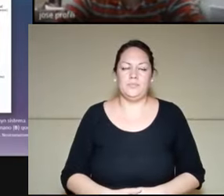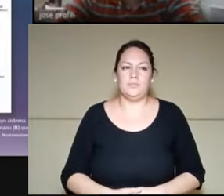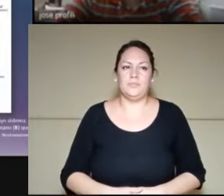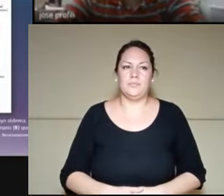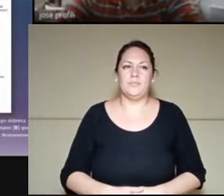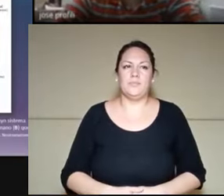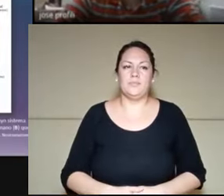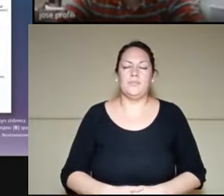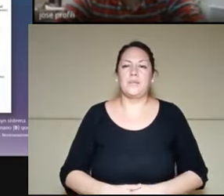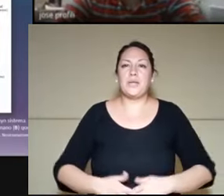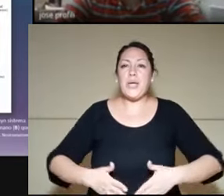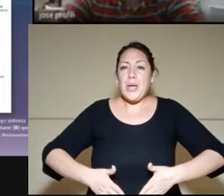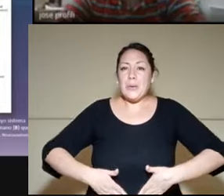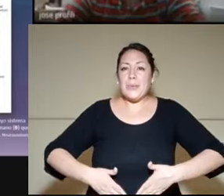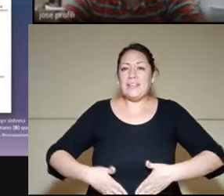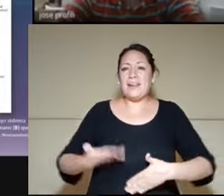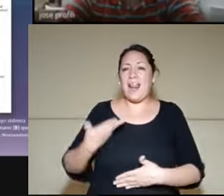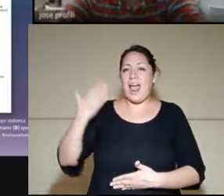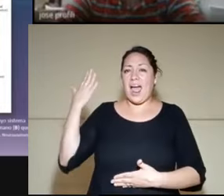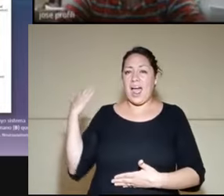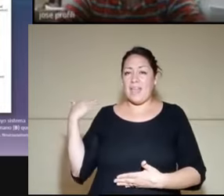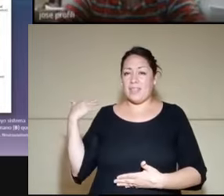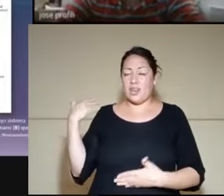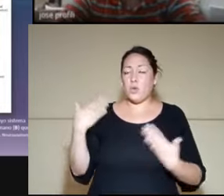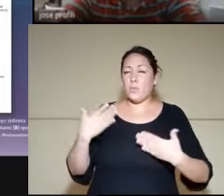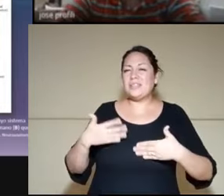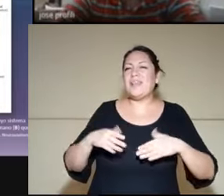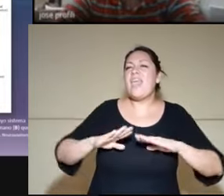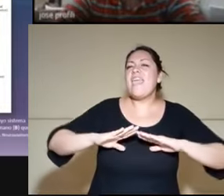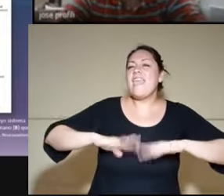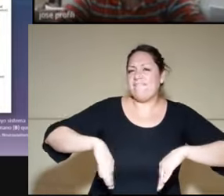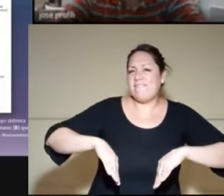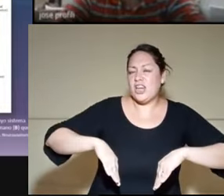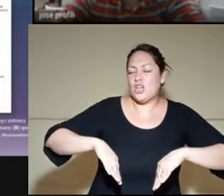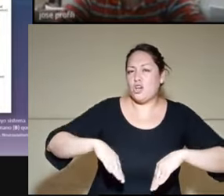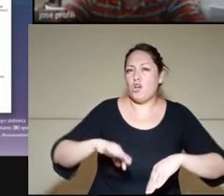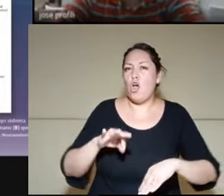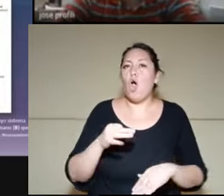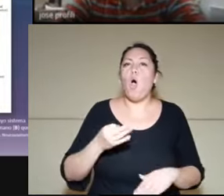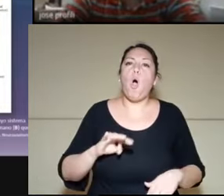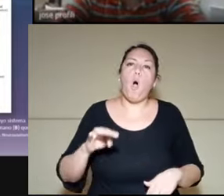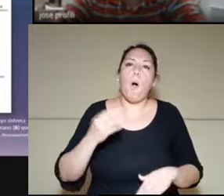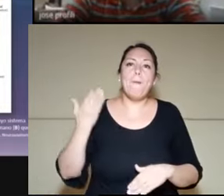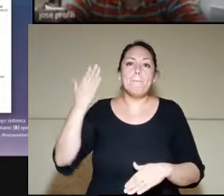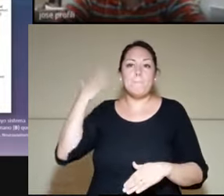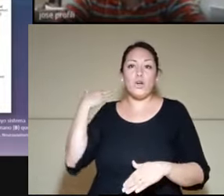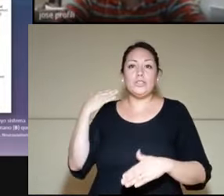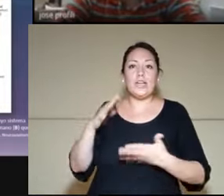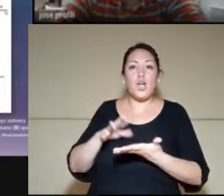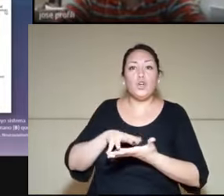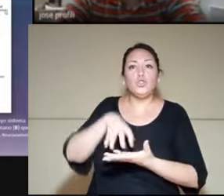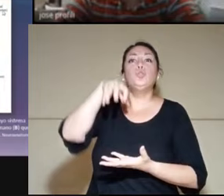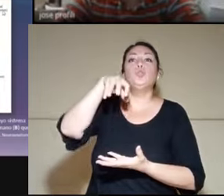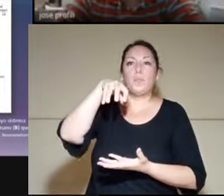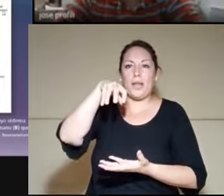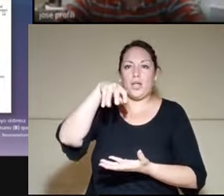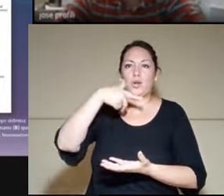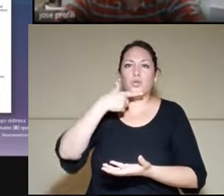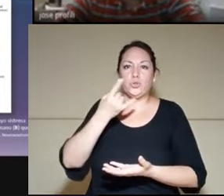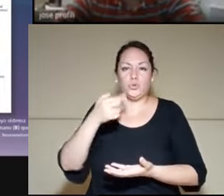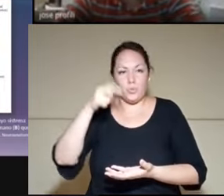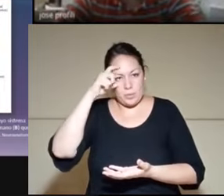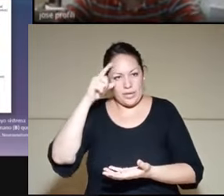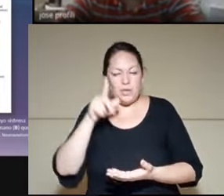acá todo lo que es ventral, que es anterior, puede ser también tomado como inferior, y acá todo lo que es posterior puede ser tomado como